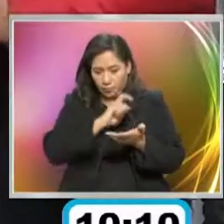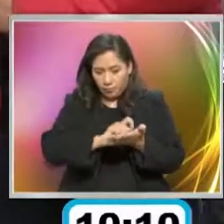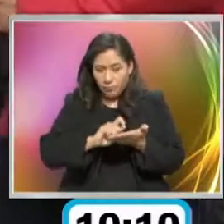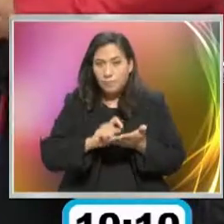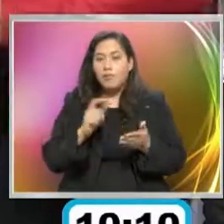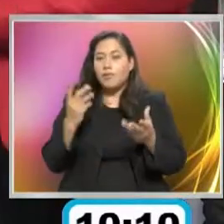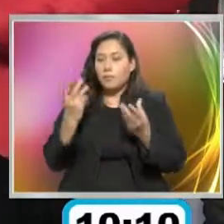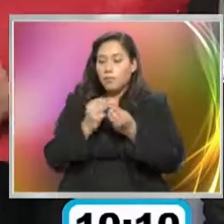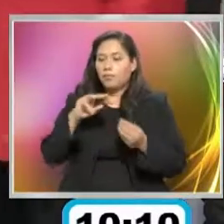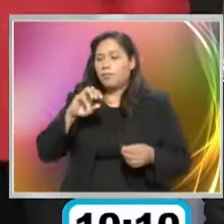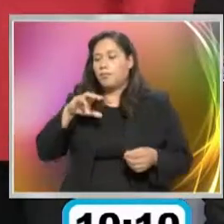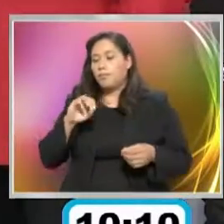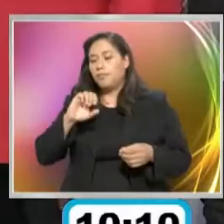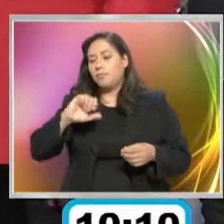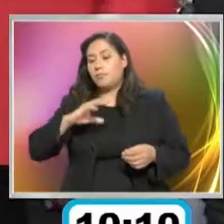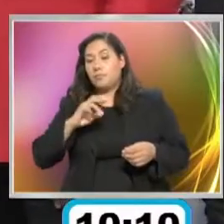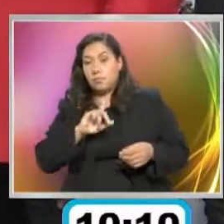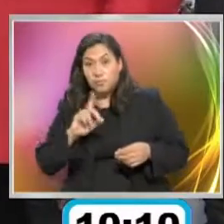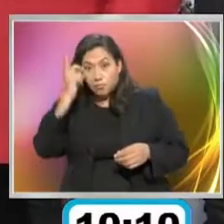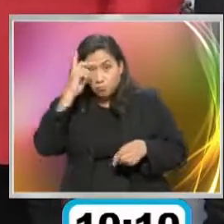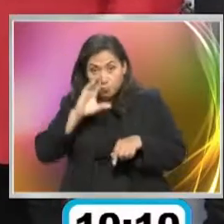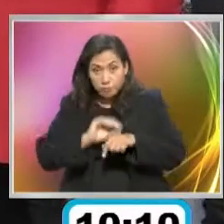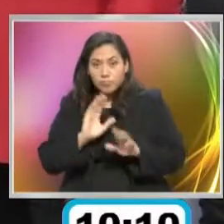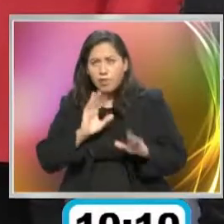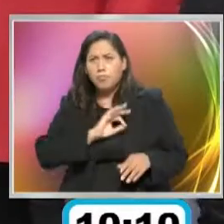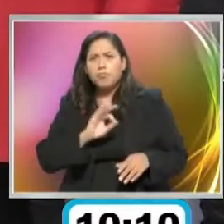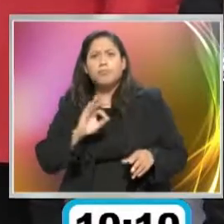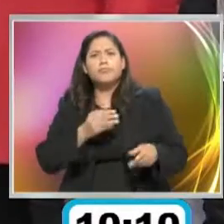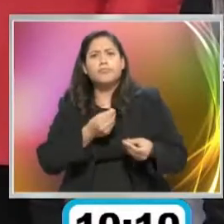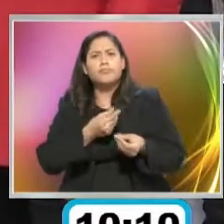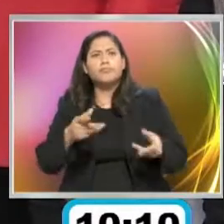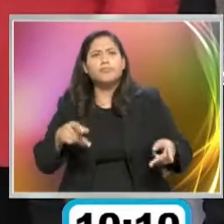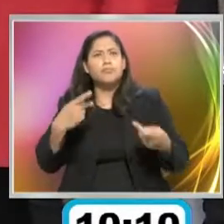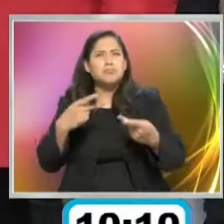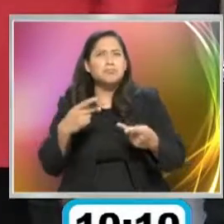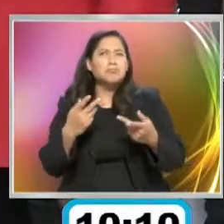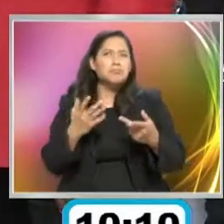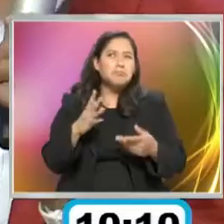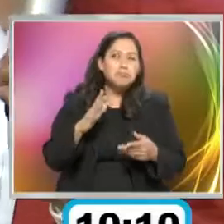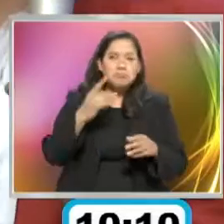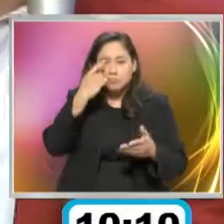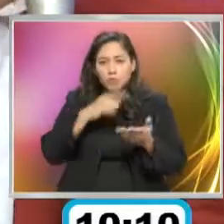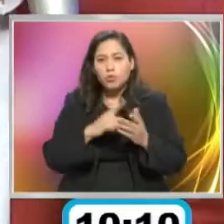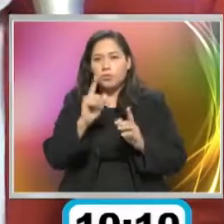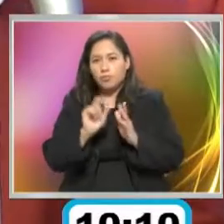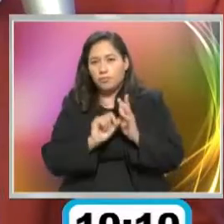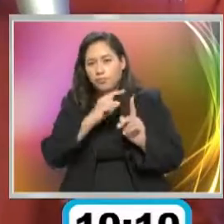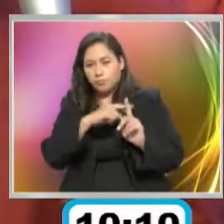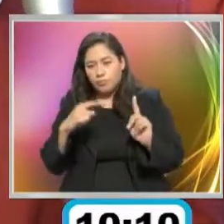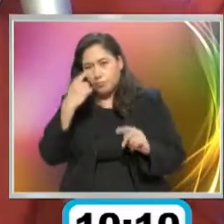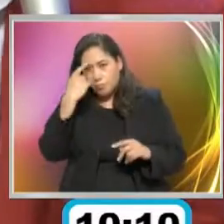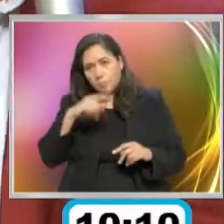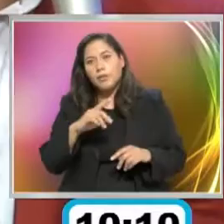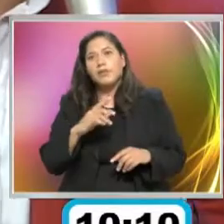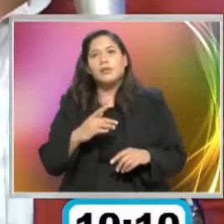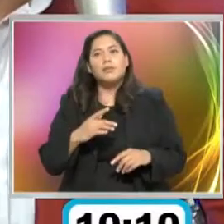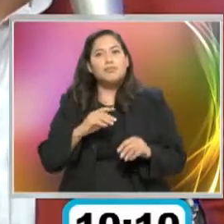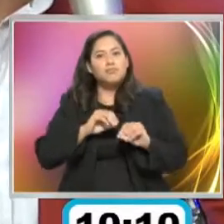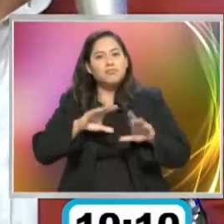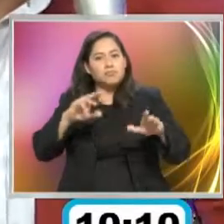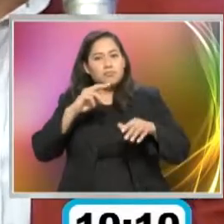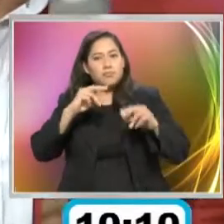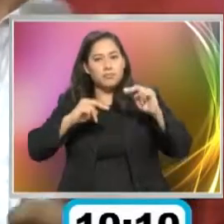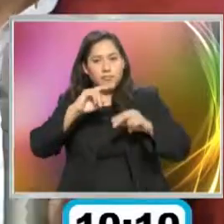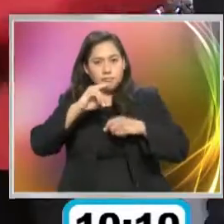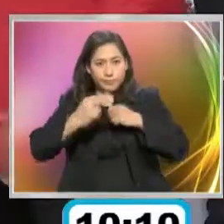Memo Sánchez también, que si Dios quiere puede salir ya en unos escasos mes y medio también ya para que suene en todo nivel